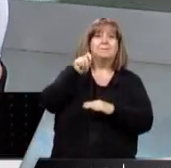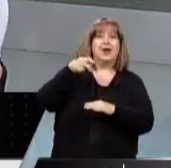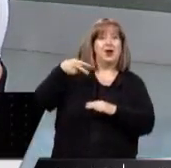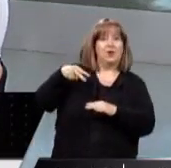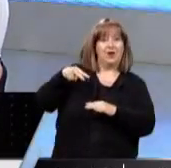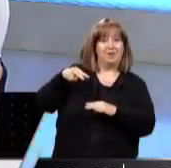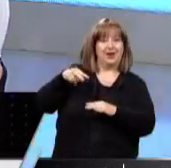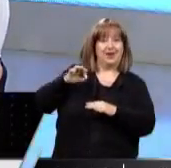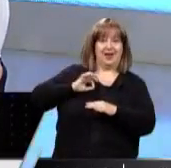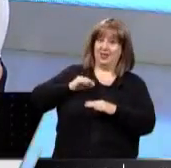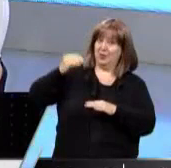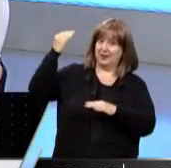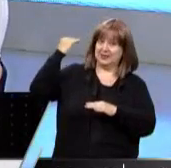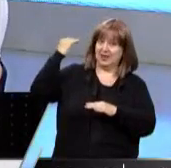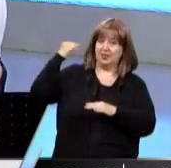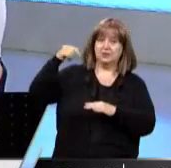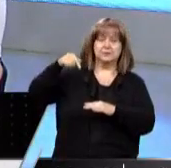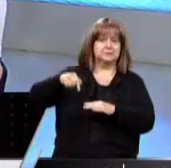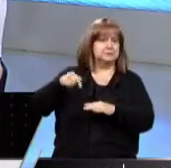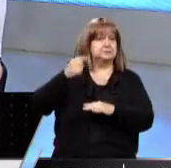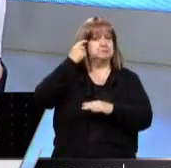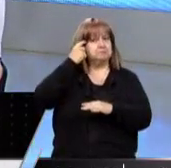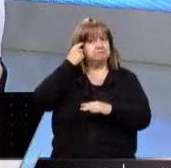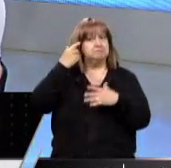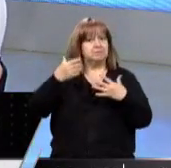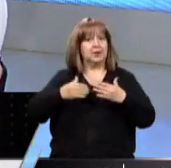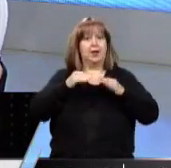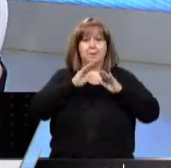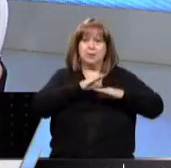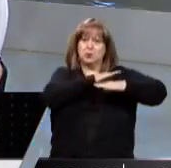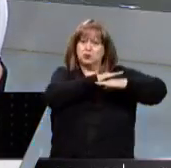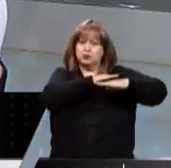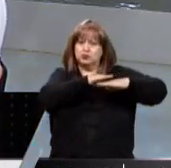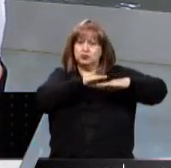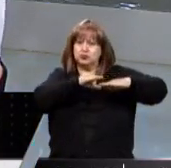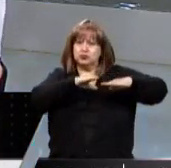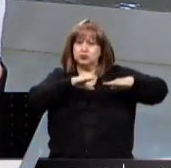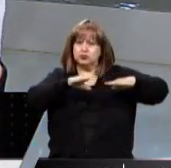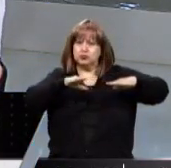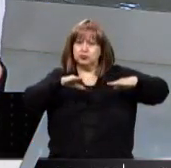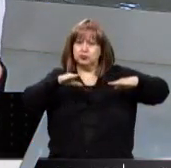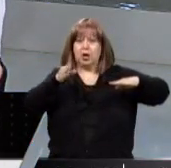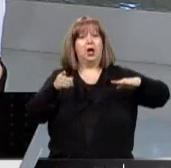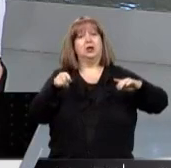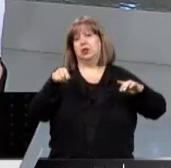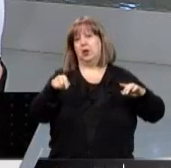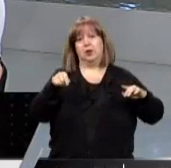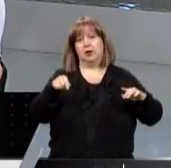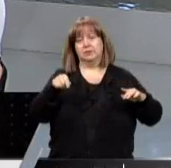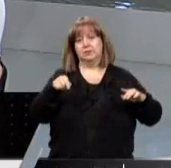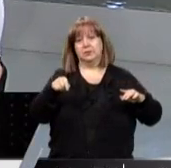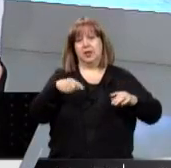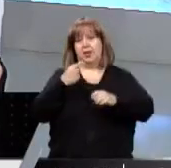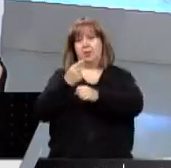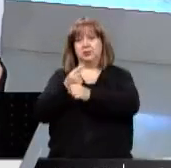sostener lo que más podían, pues justamente pensando en el bolsillo de la gente, del consumidor. Pero ya se hizo imposible lo que claro. decían todos